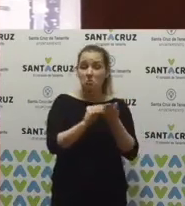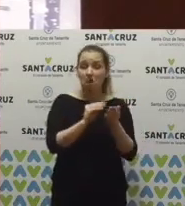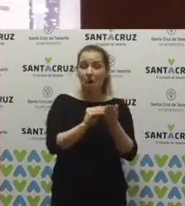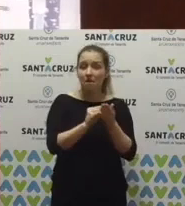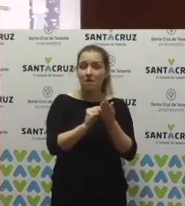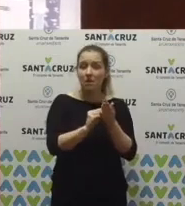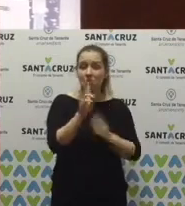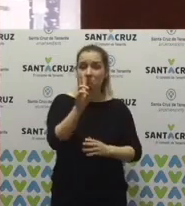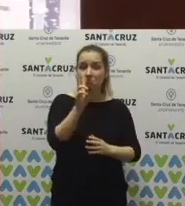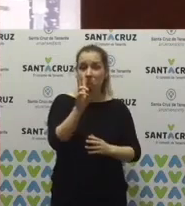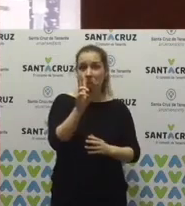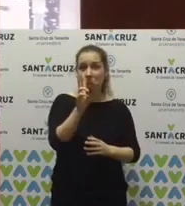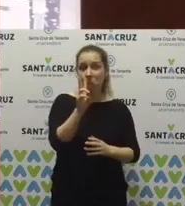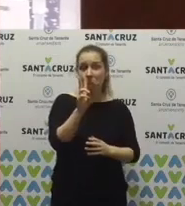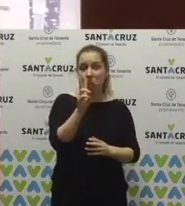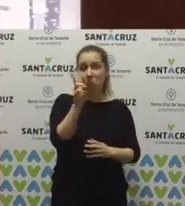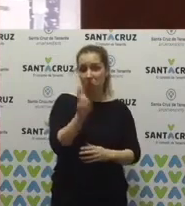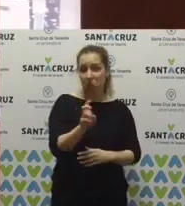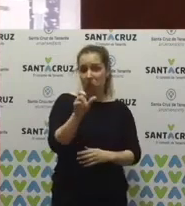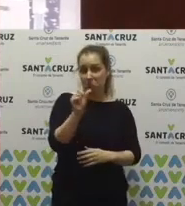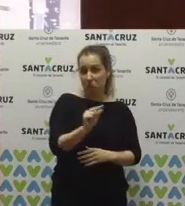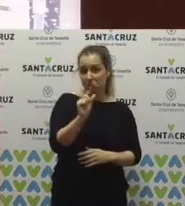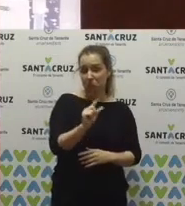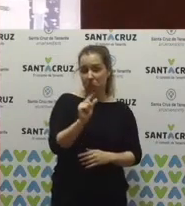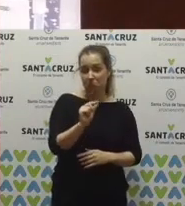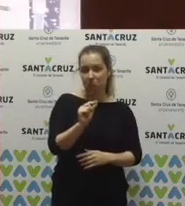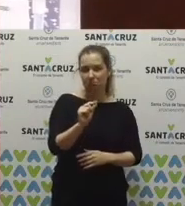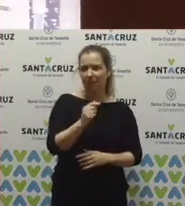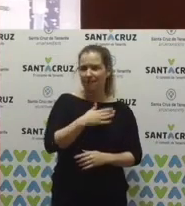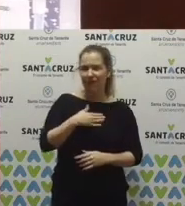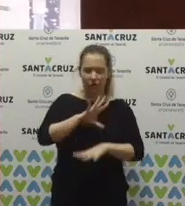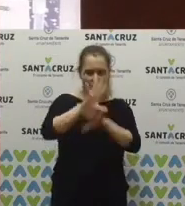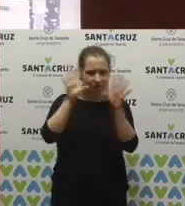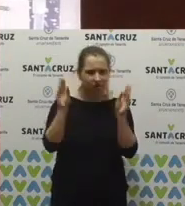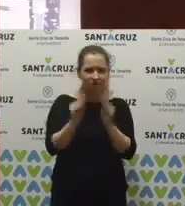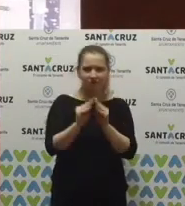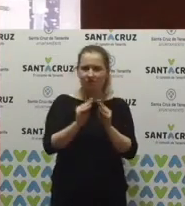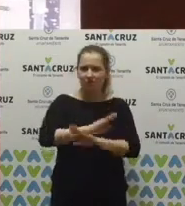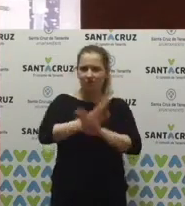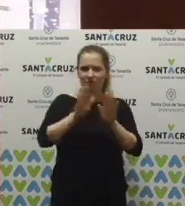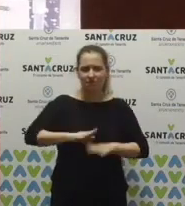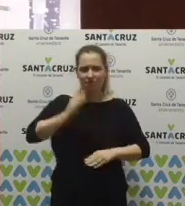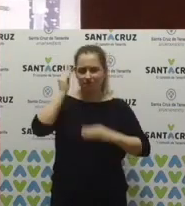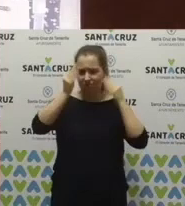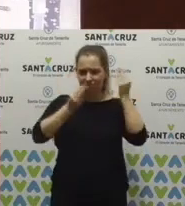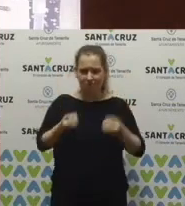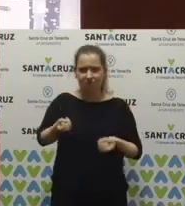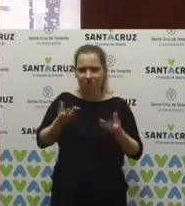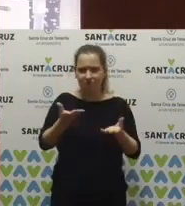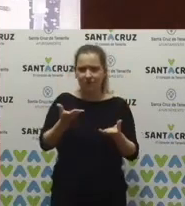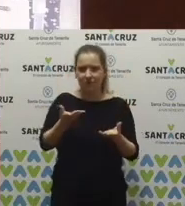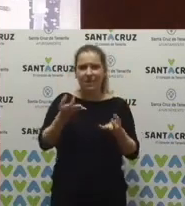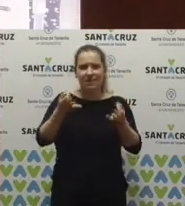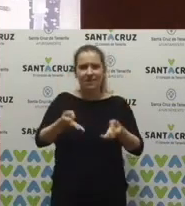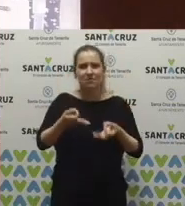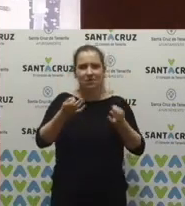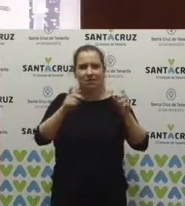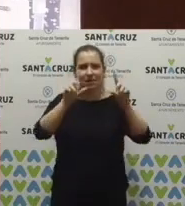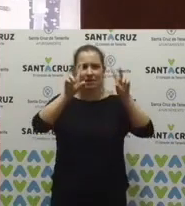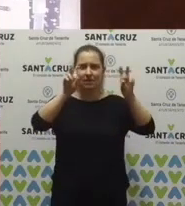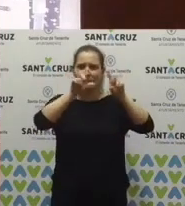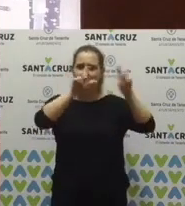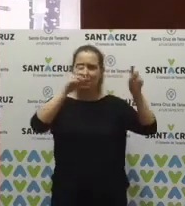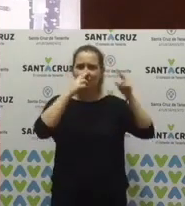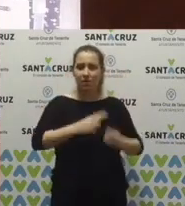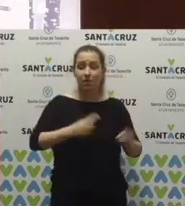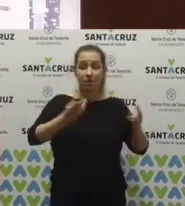y terminó solo con una reflexión no tenemos un exceso de empresas públicas que siempre estamos con esa matraquilla nosotros estaba viendo los